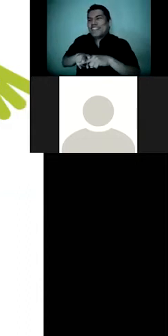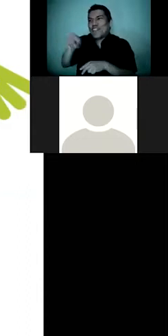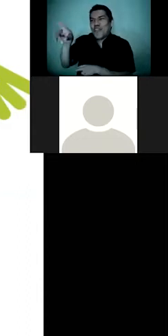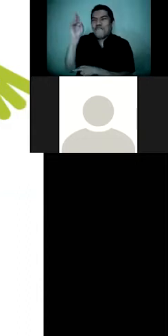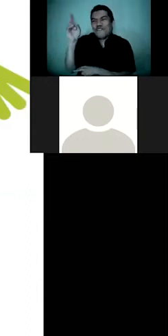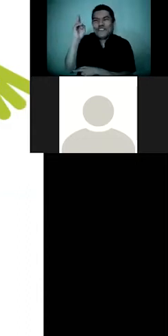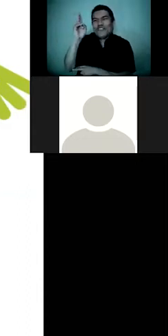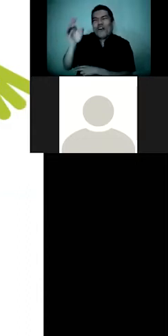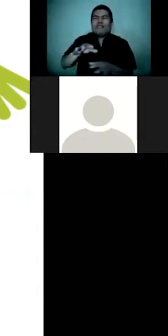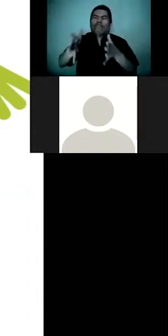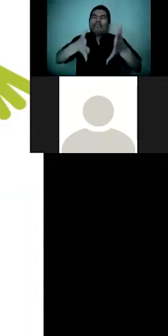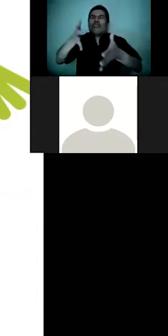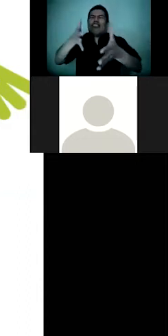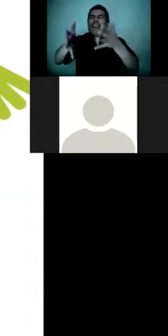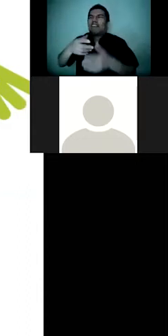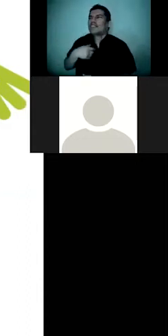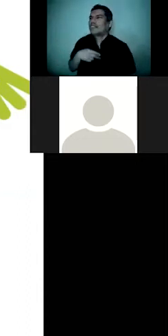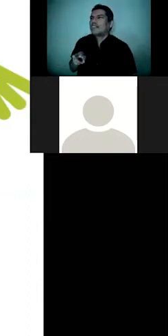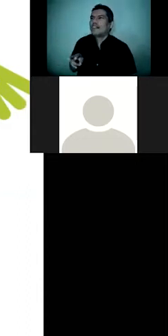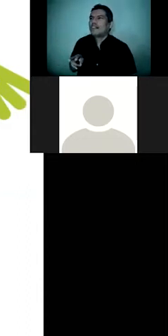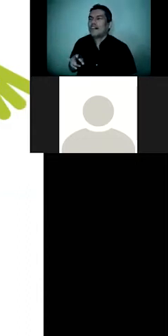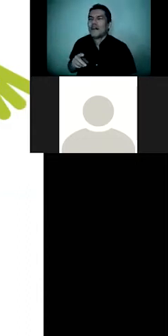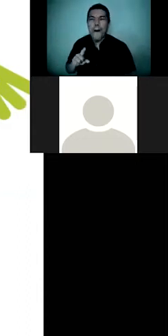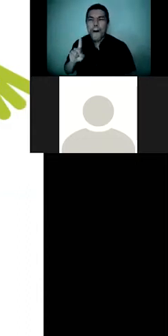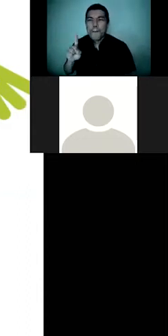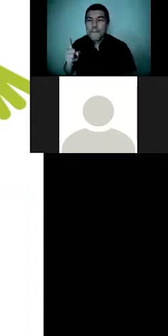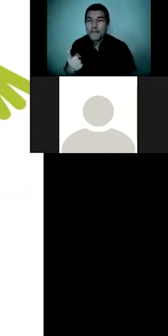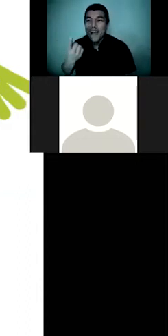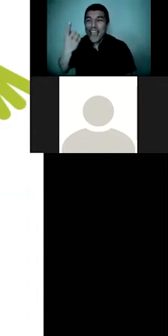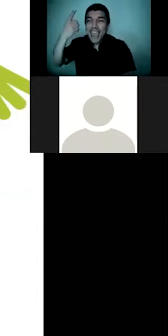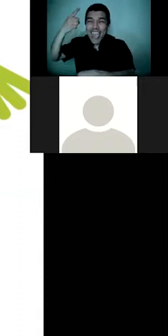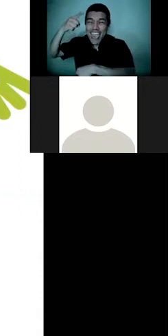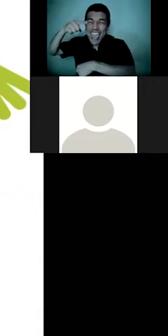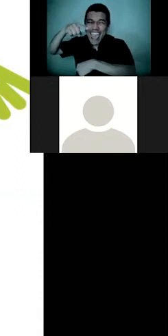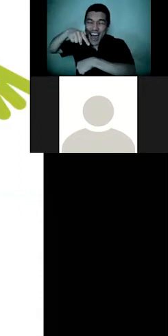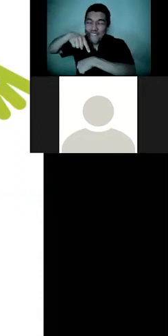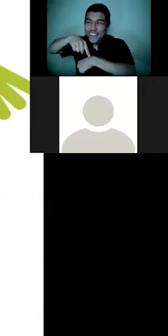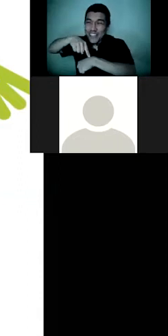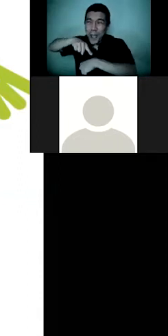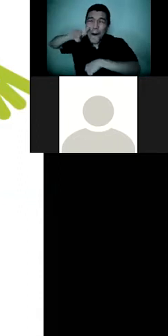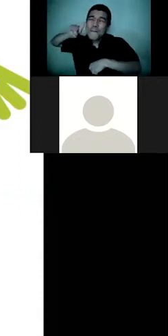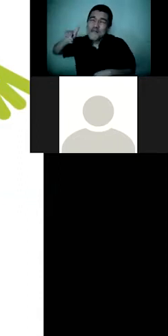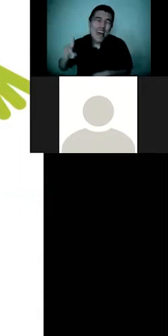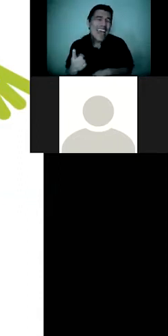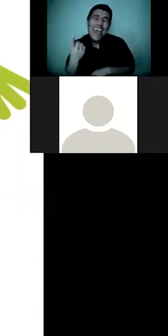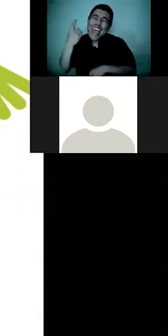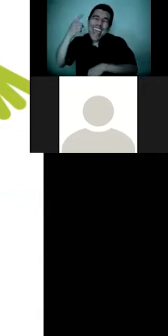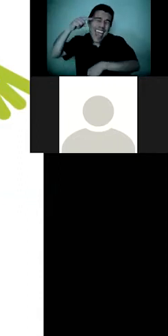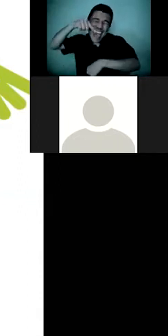Y ahí en la clase me senté con el profesor y el profesor que explicaba en señas. Fue la primera vez